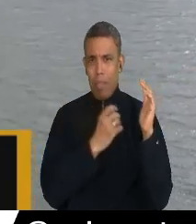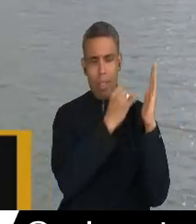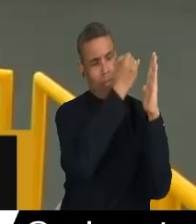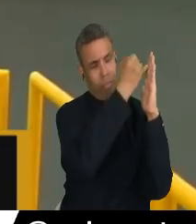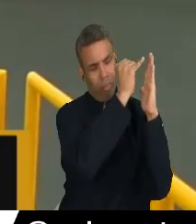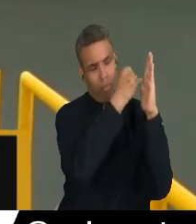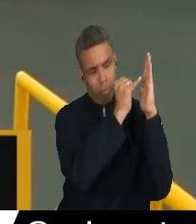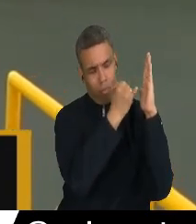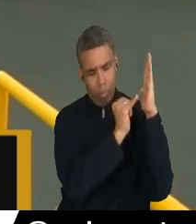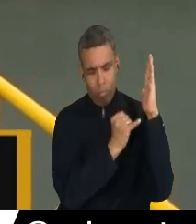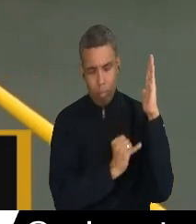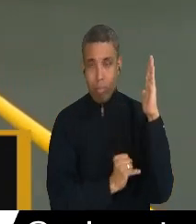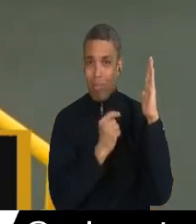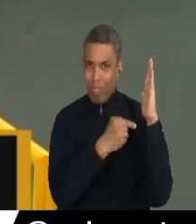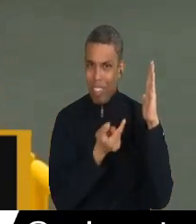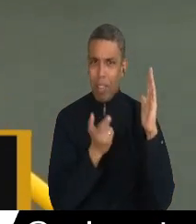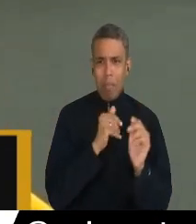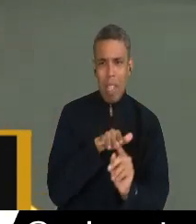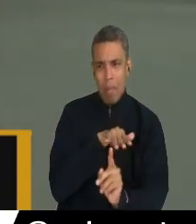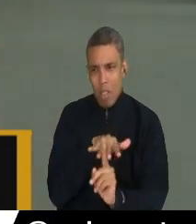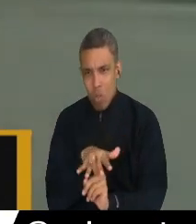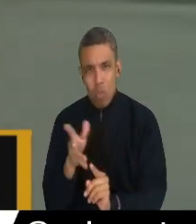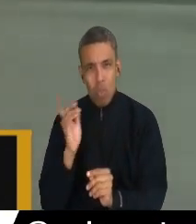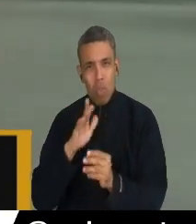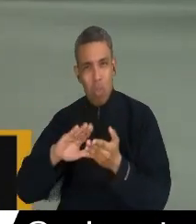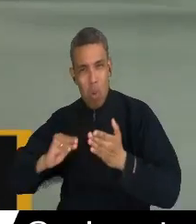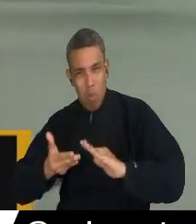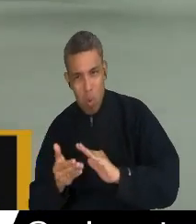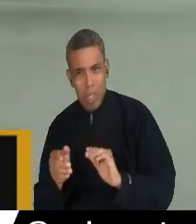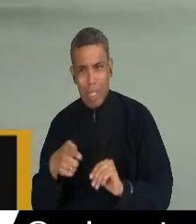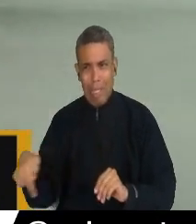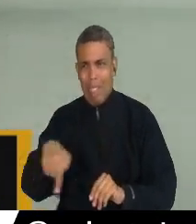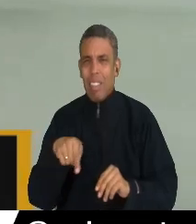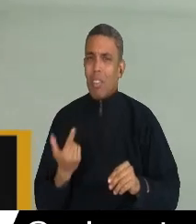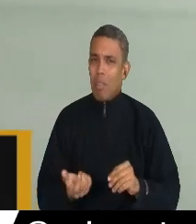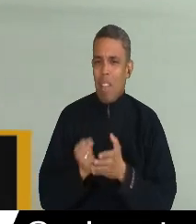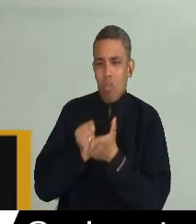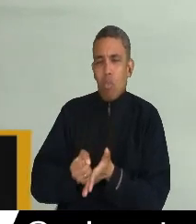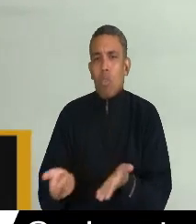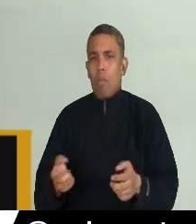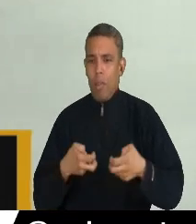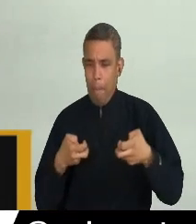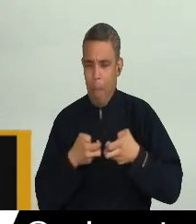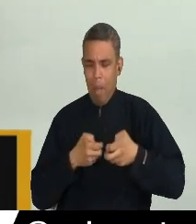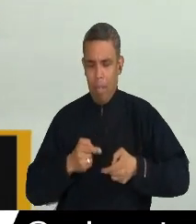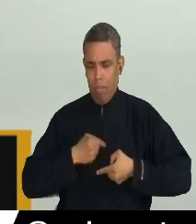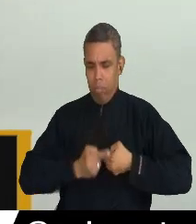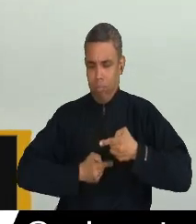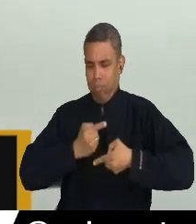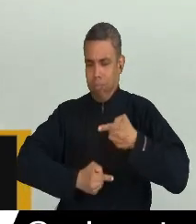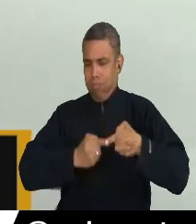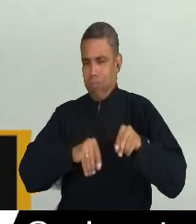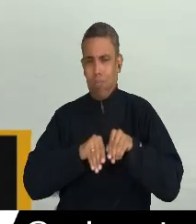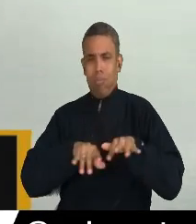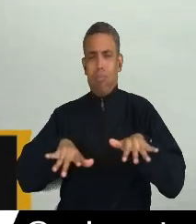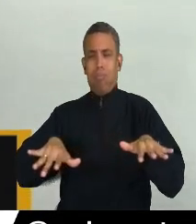acciones para el desarrollo de las actividades alternas a la generación de energía en el cuerpo de agua conformado por 7.000